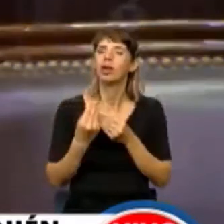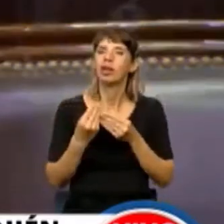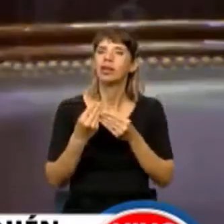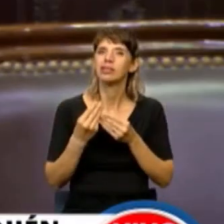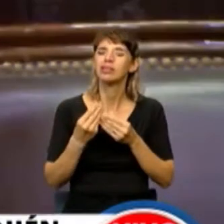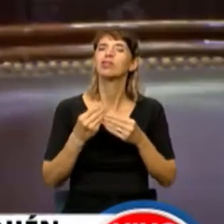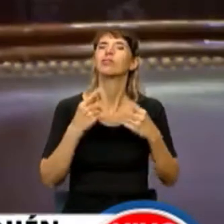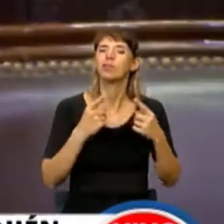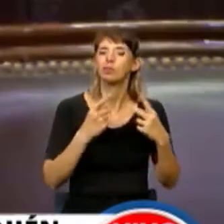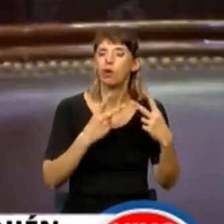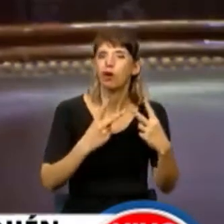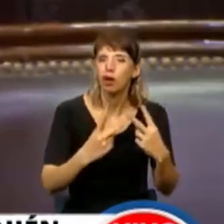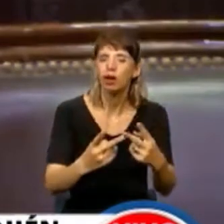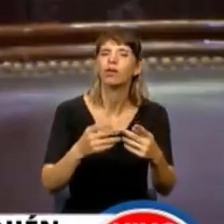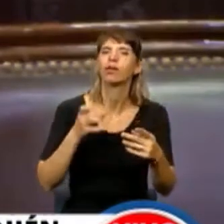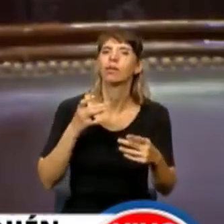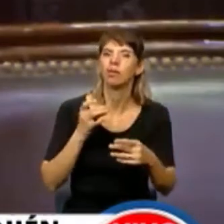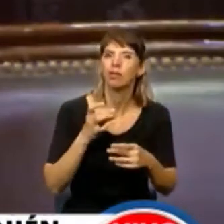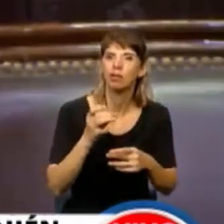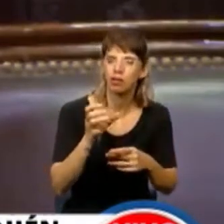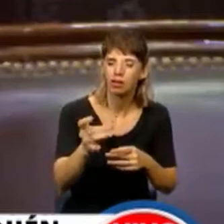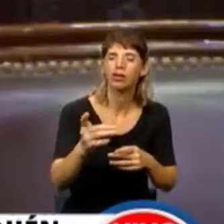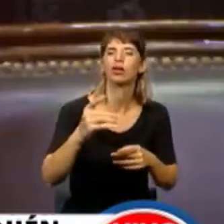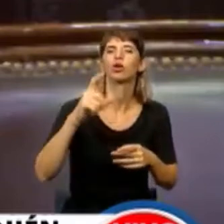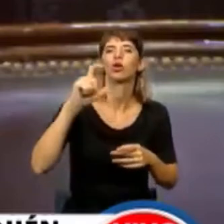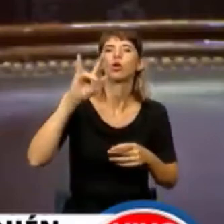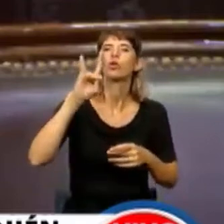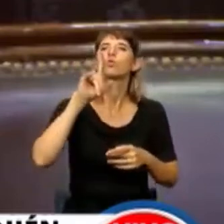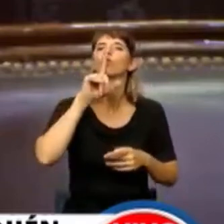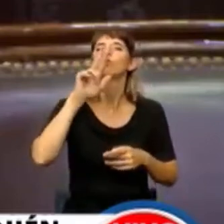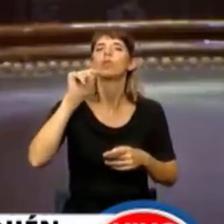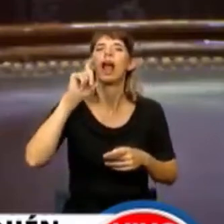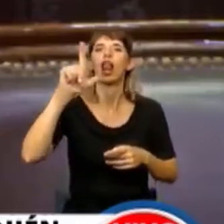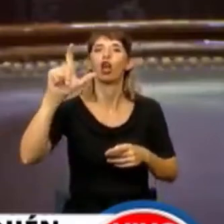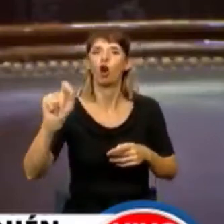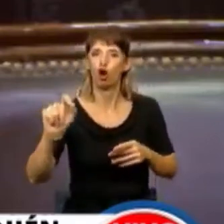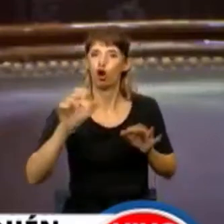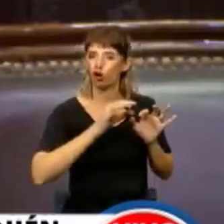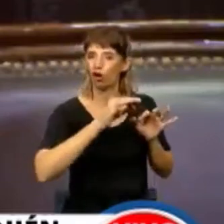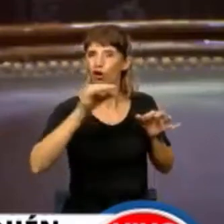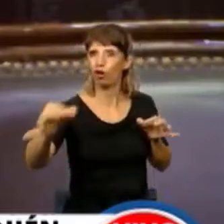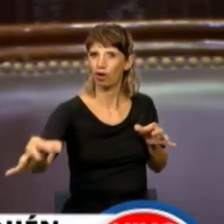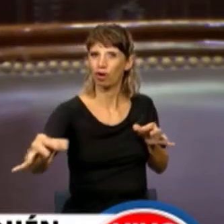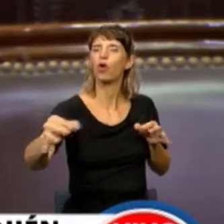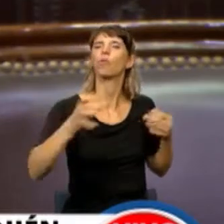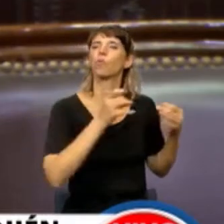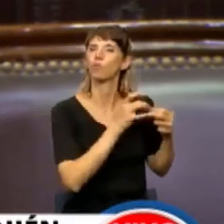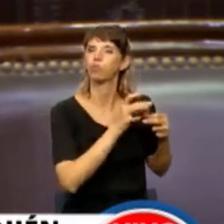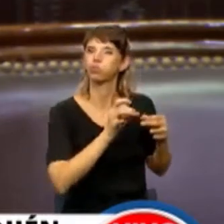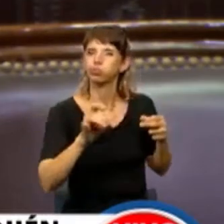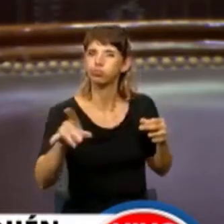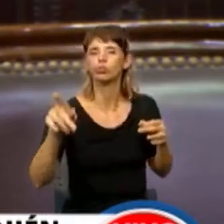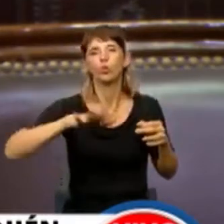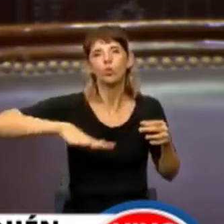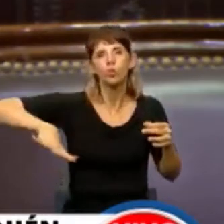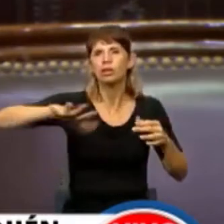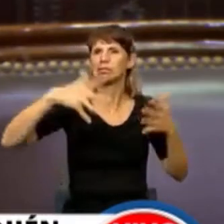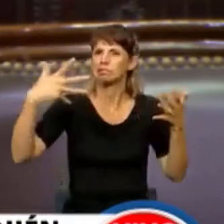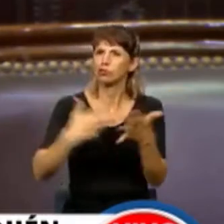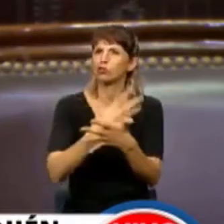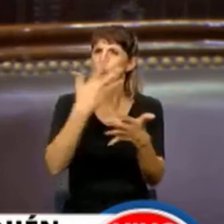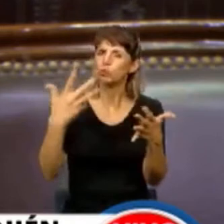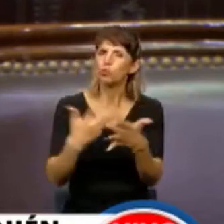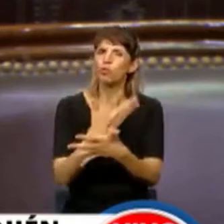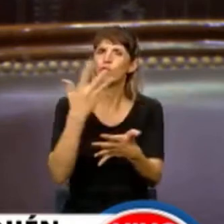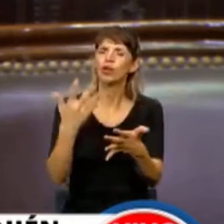multitrocha desde Arroyito hasta Plaza Huíncul, Cutralcó, un pueblo y una comarca que sí, que vaya que ha sufrido cuando muchas